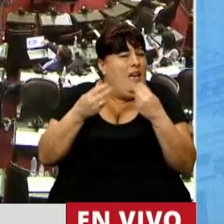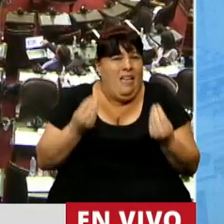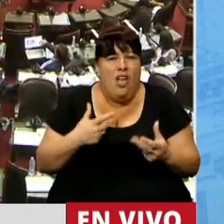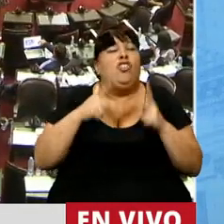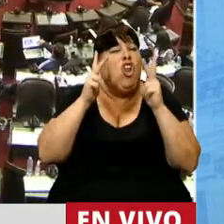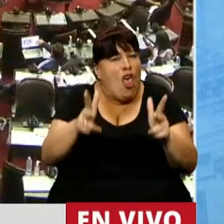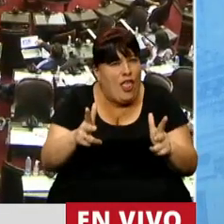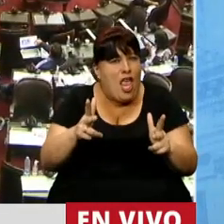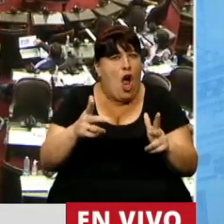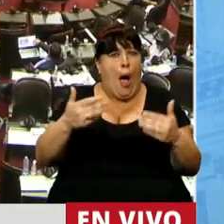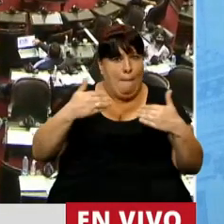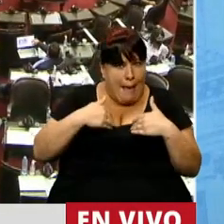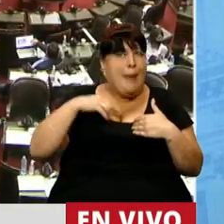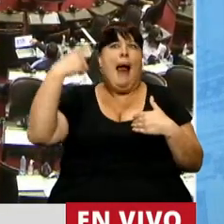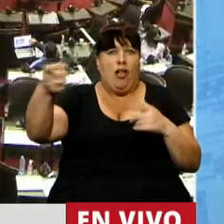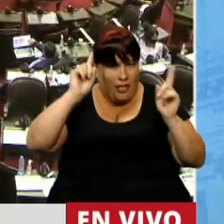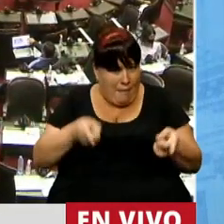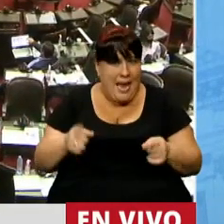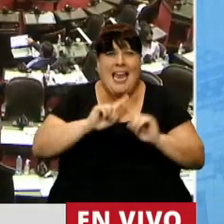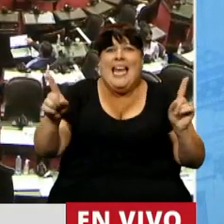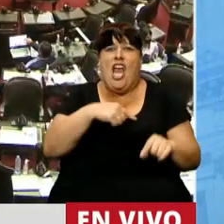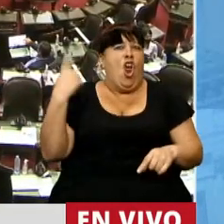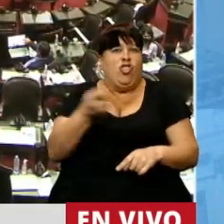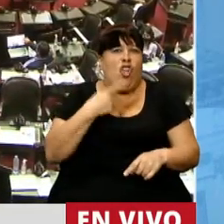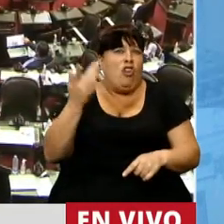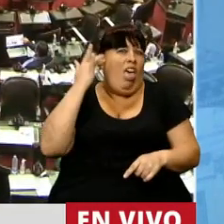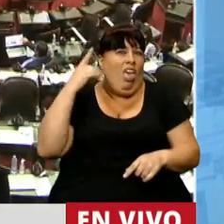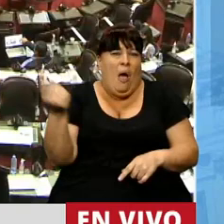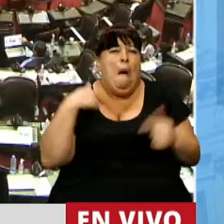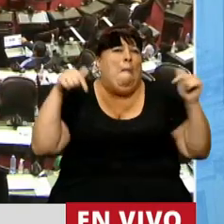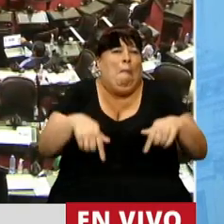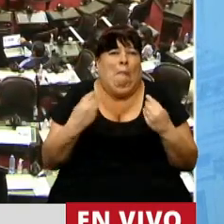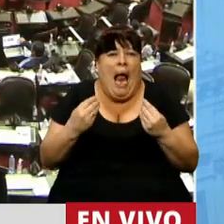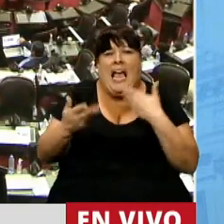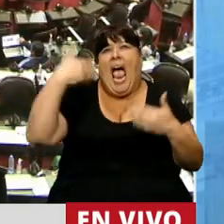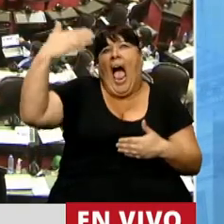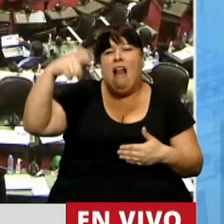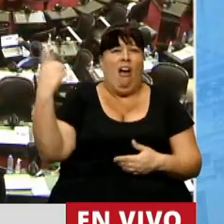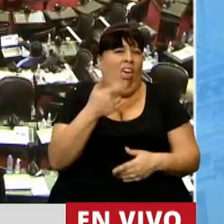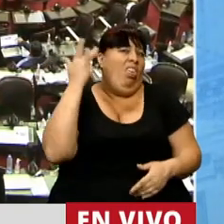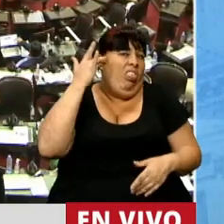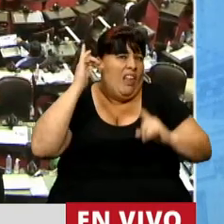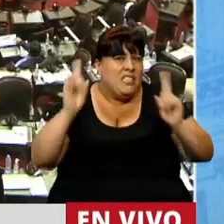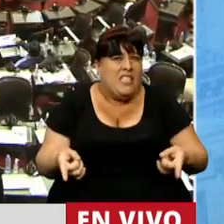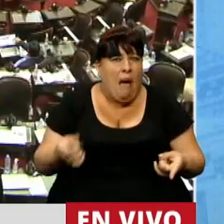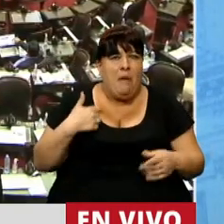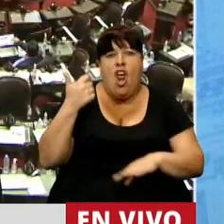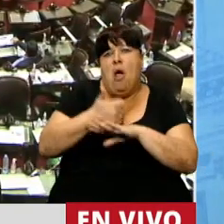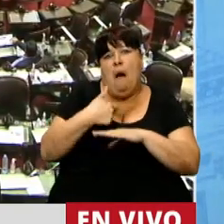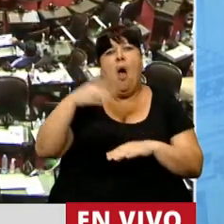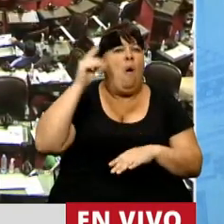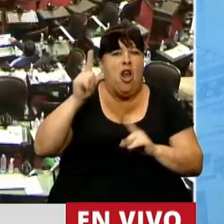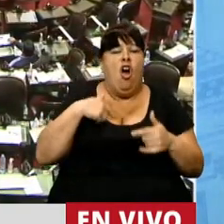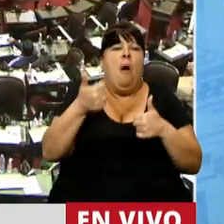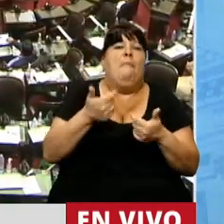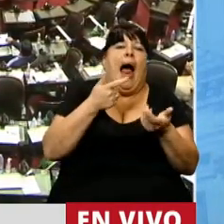estos debates inútiles, y lo digo para propios y ajenos, que ni nosotros nos escuchamos, no sé para qué venimos a hablar, porque ni nosotros mismos estamos presentes para